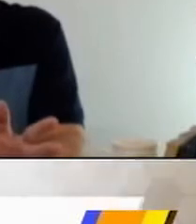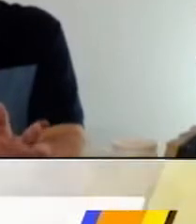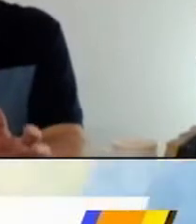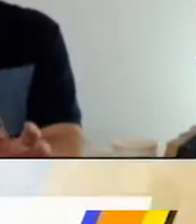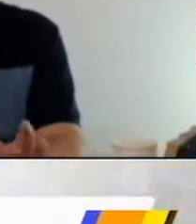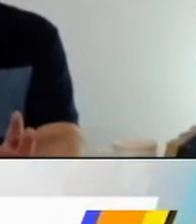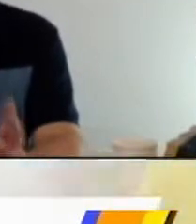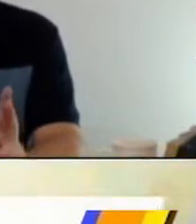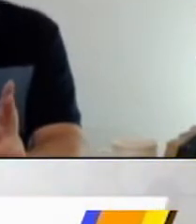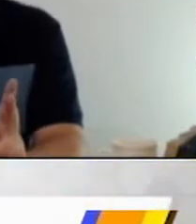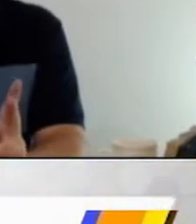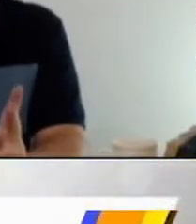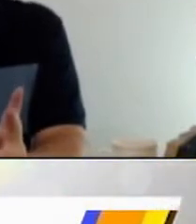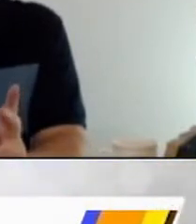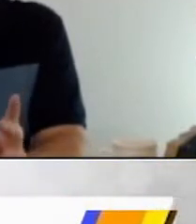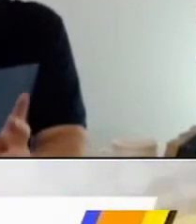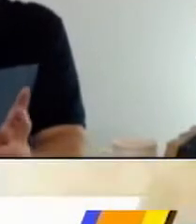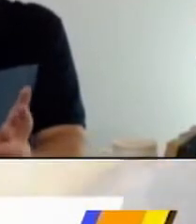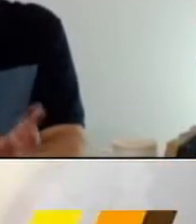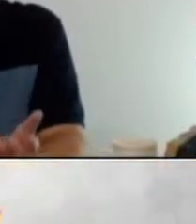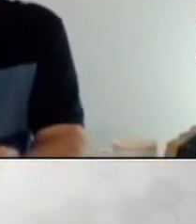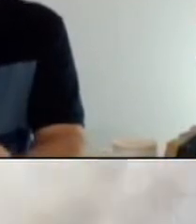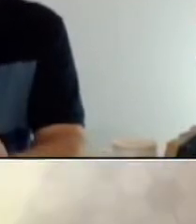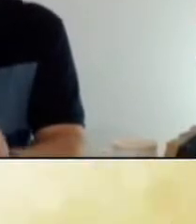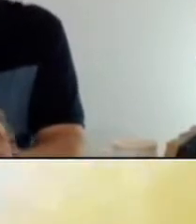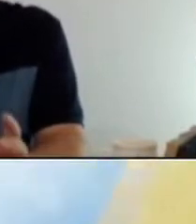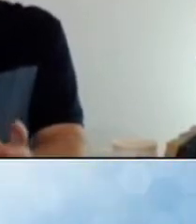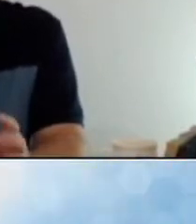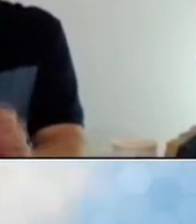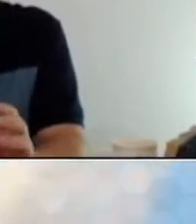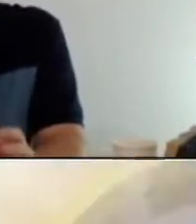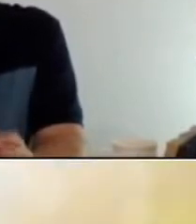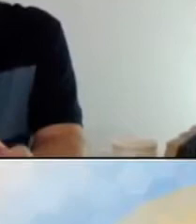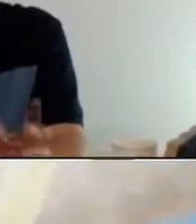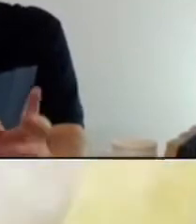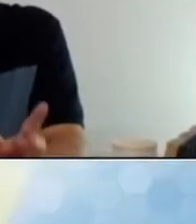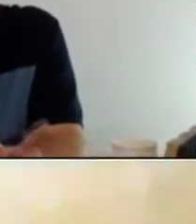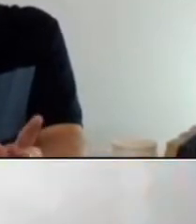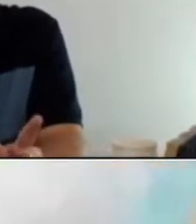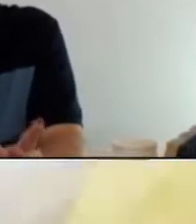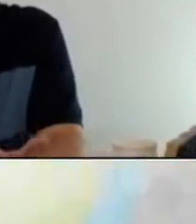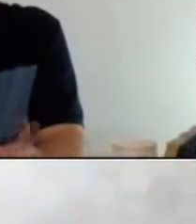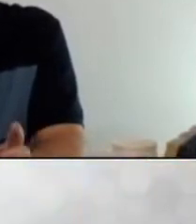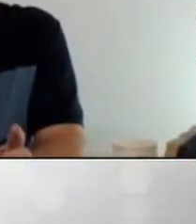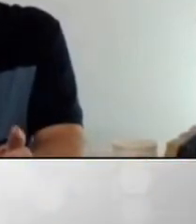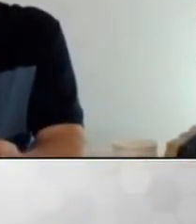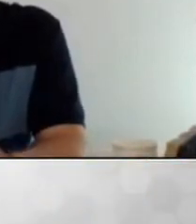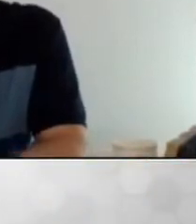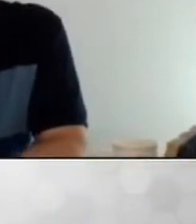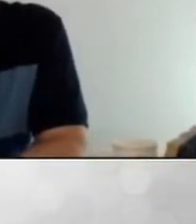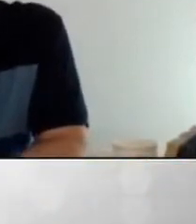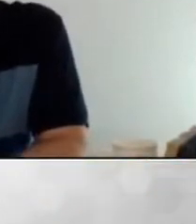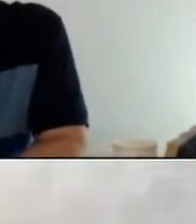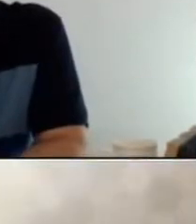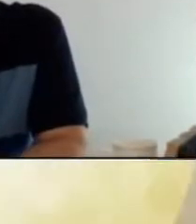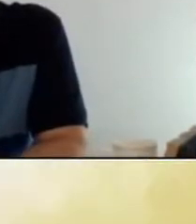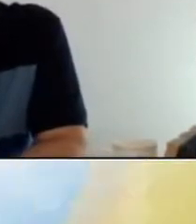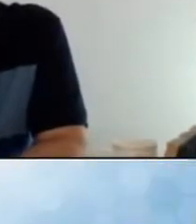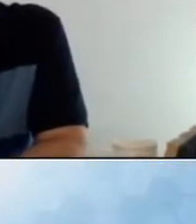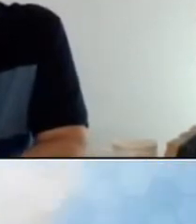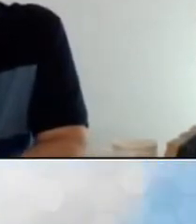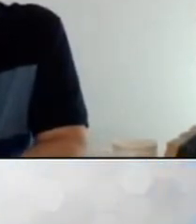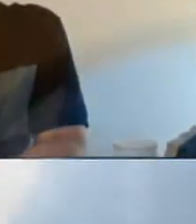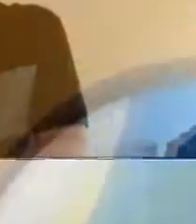de la casa van a poder aprender un postre delicioso, un pie de limón arcoíris. No se lo pierda, 8 en punto de la